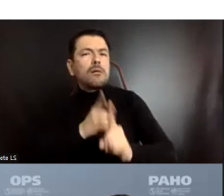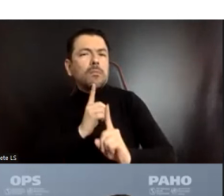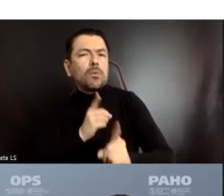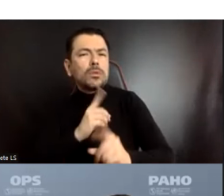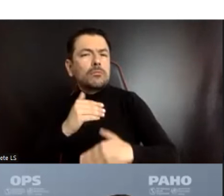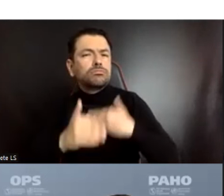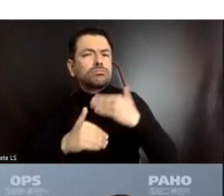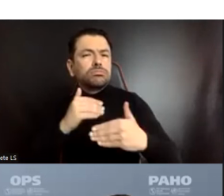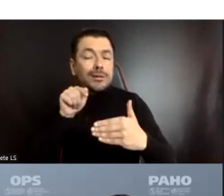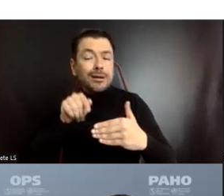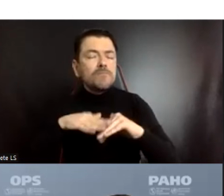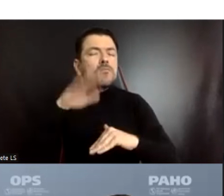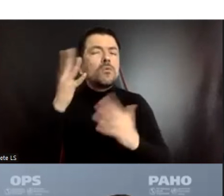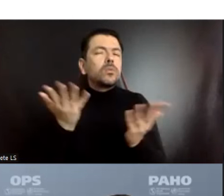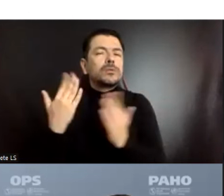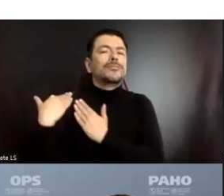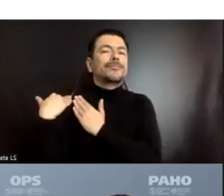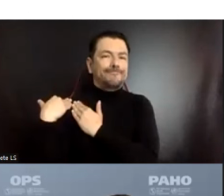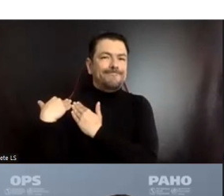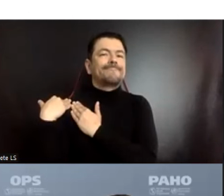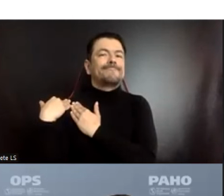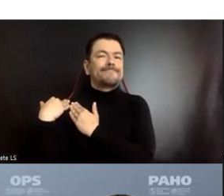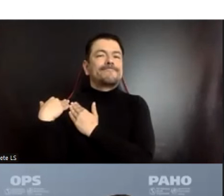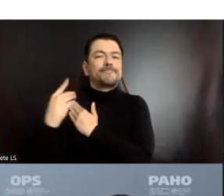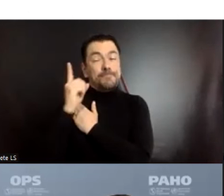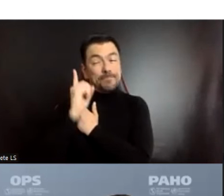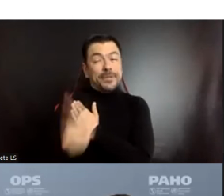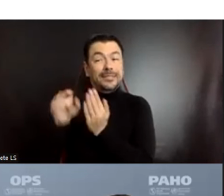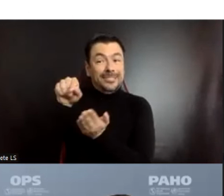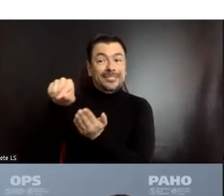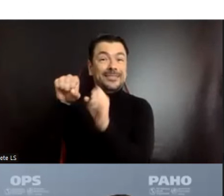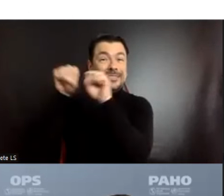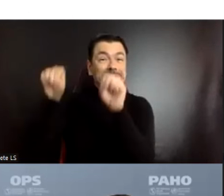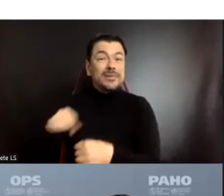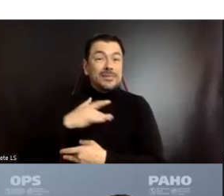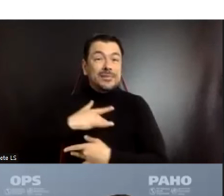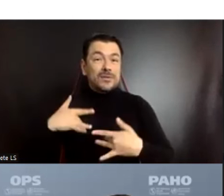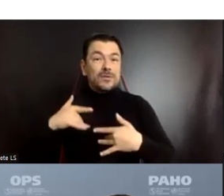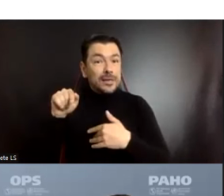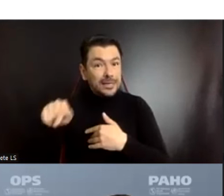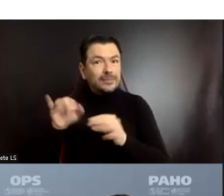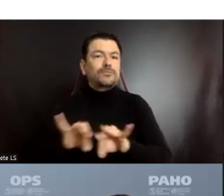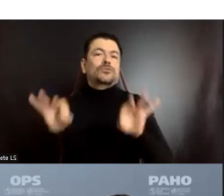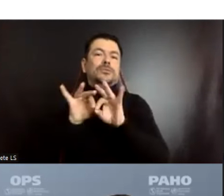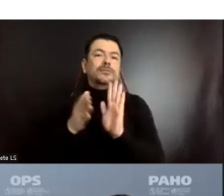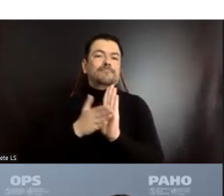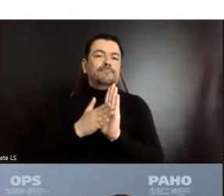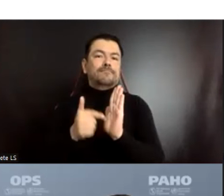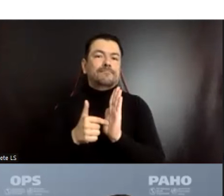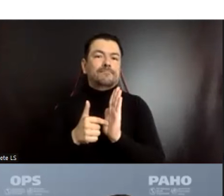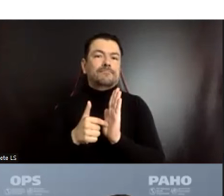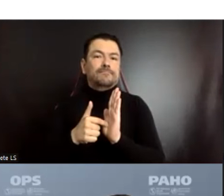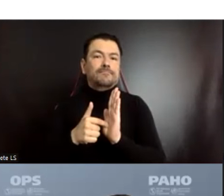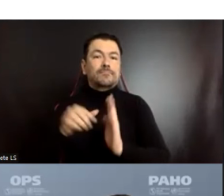de asegurarse que su sistema de salud sea resiliente. Y obviamente son las autoridades nacionales las que tienen la